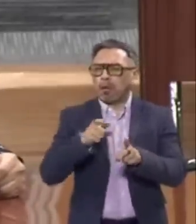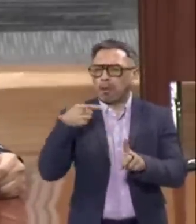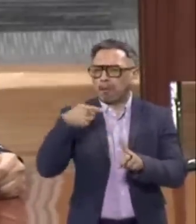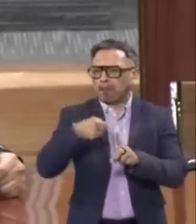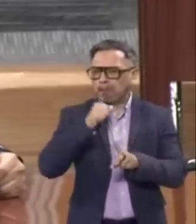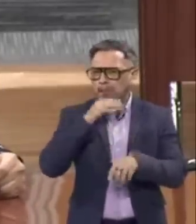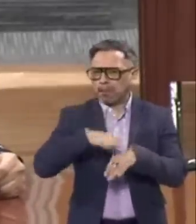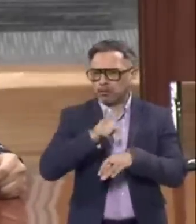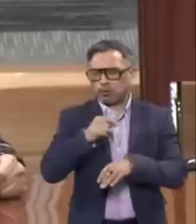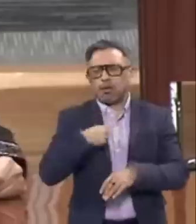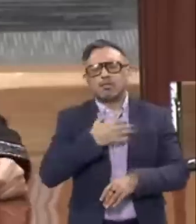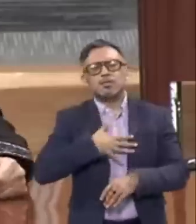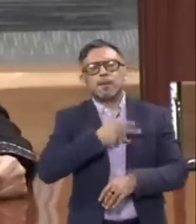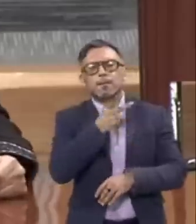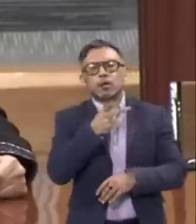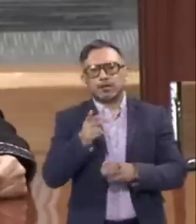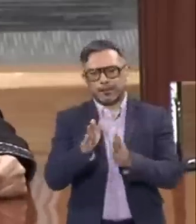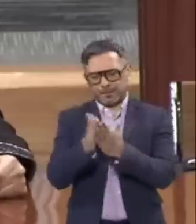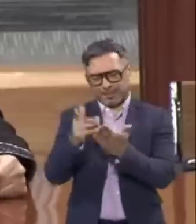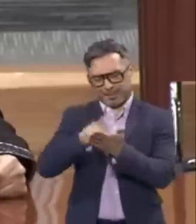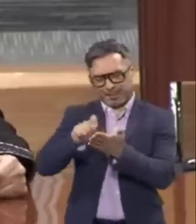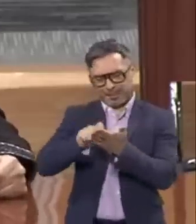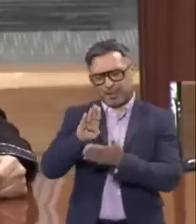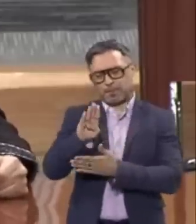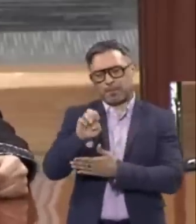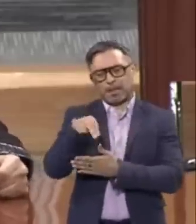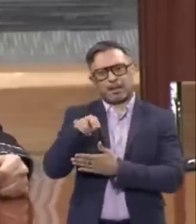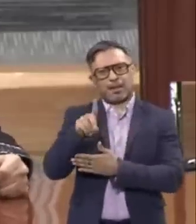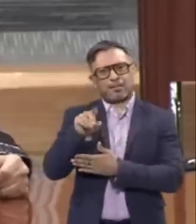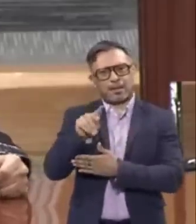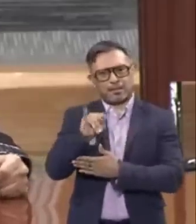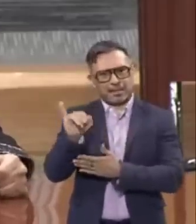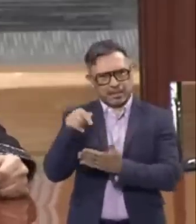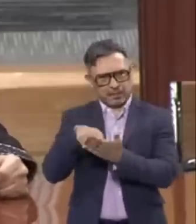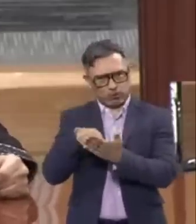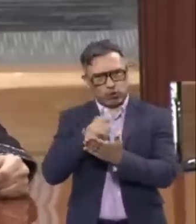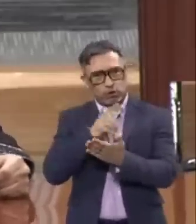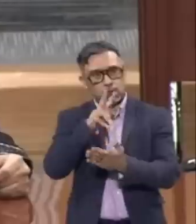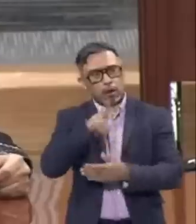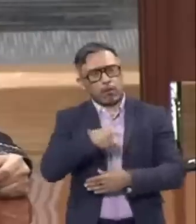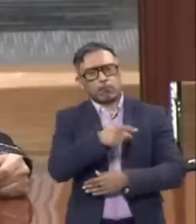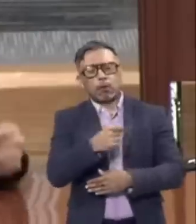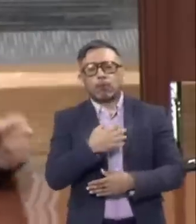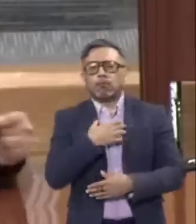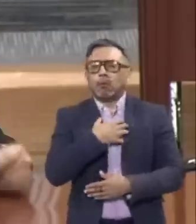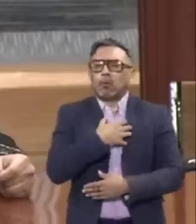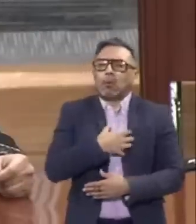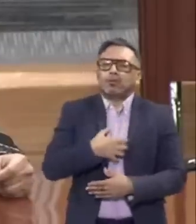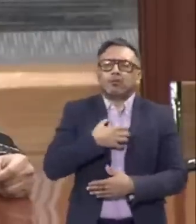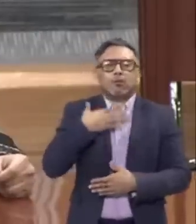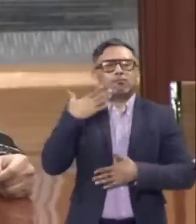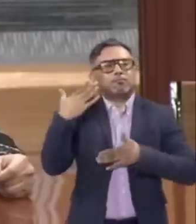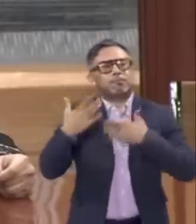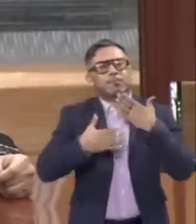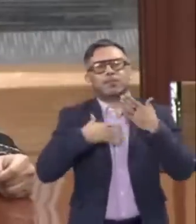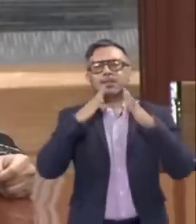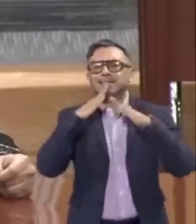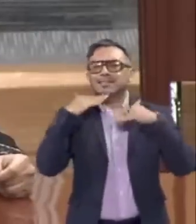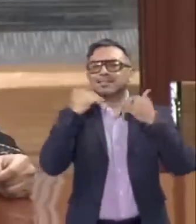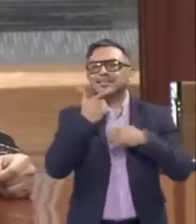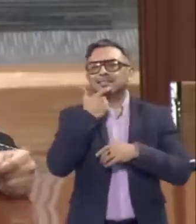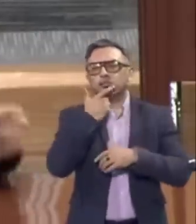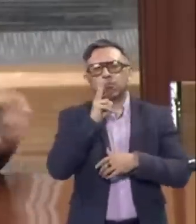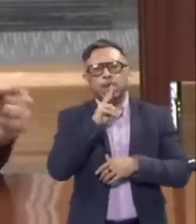parafraseando a Benedetti, que vi en pleno gozo y en plena euforia y en plena risa su rostro